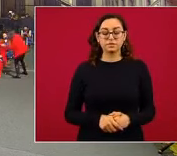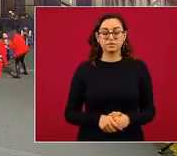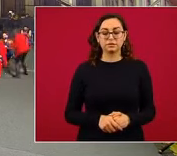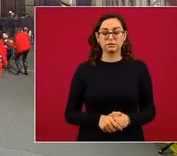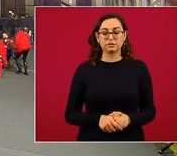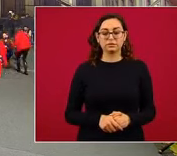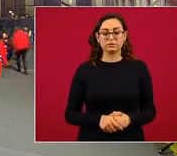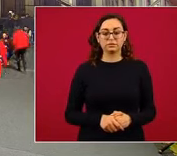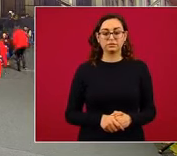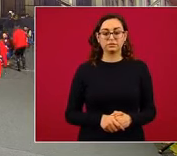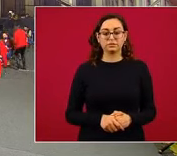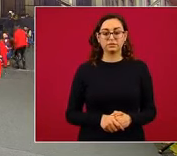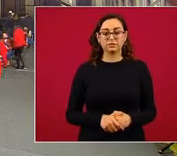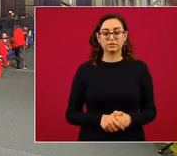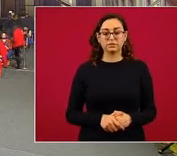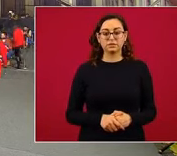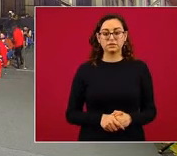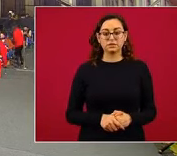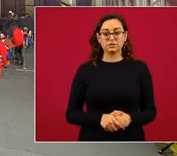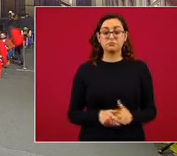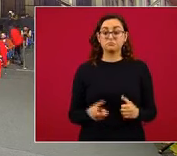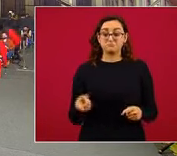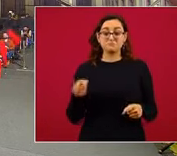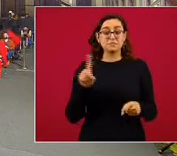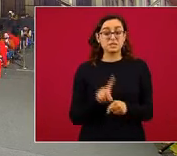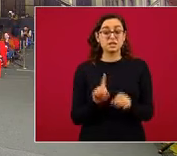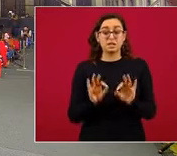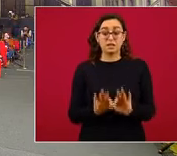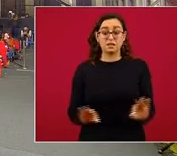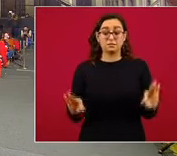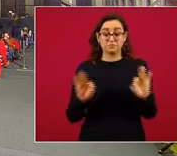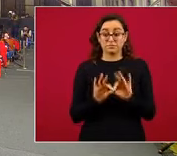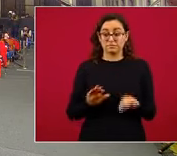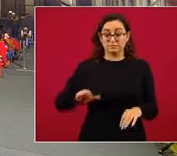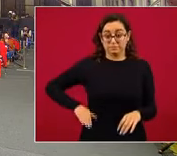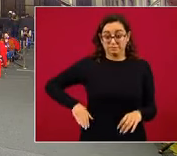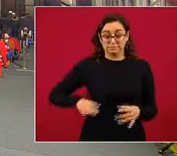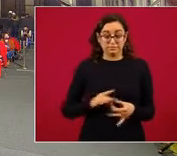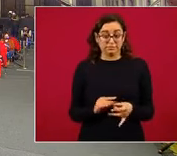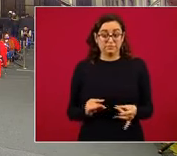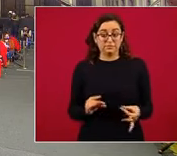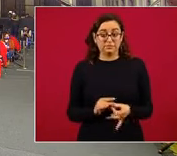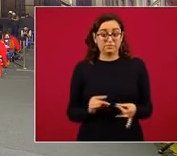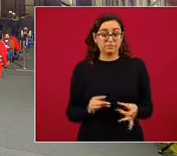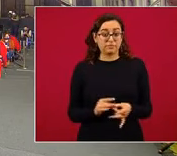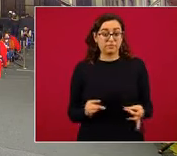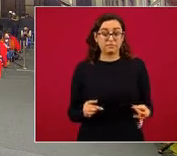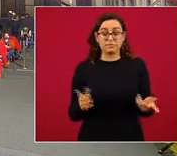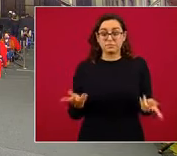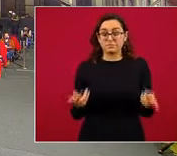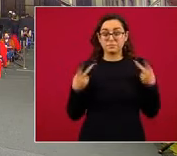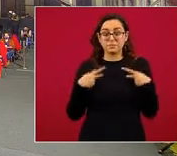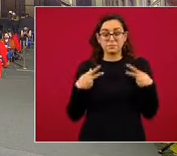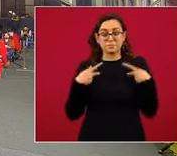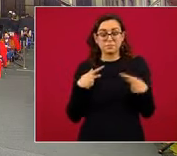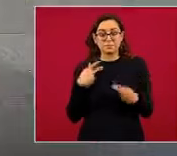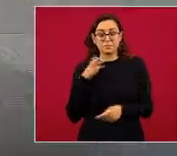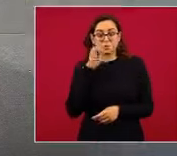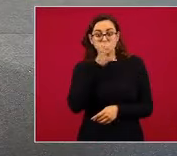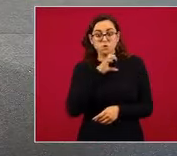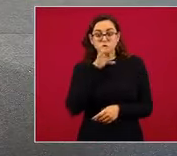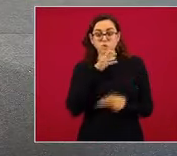Es un día muy importante, como estaba comentando hace un momento. La gente está curiosa, la gente, vamos a hablar del pueblo,